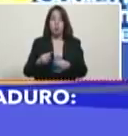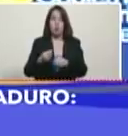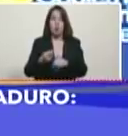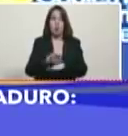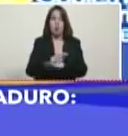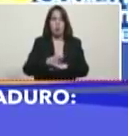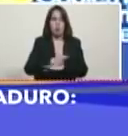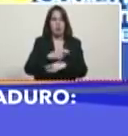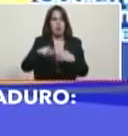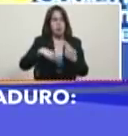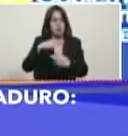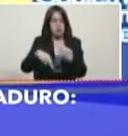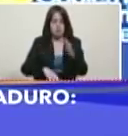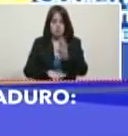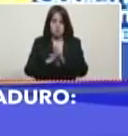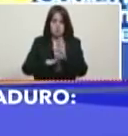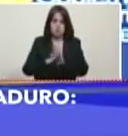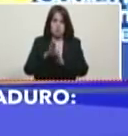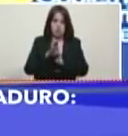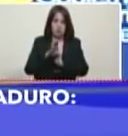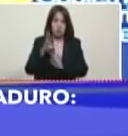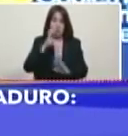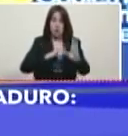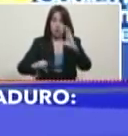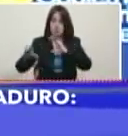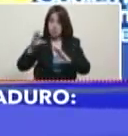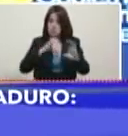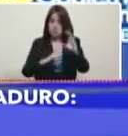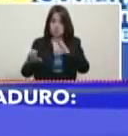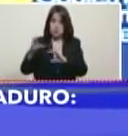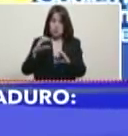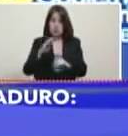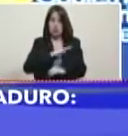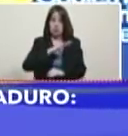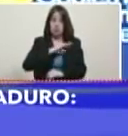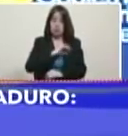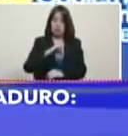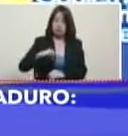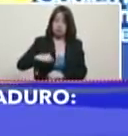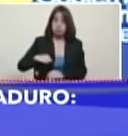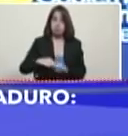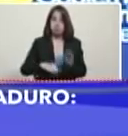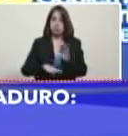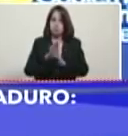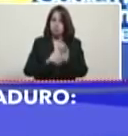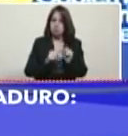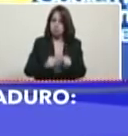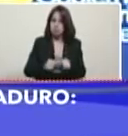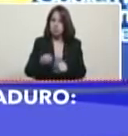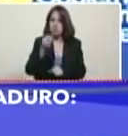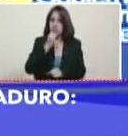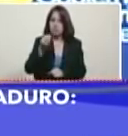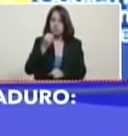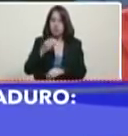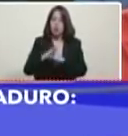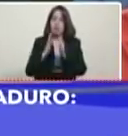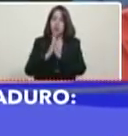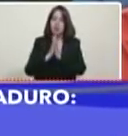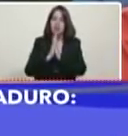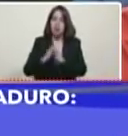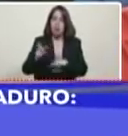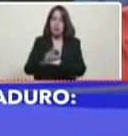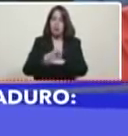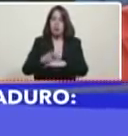el desarrollo de la ciencia aplicada a la autosuficiencia y el sostenimiento alimentario del pueblo. Por favor, gobernador.